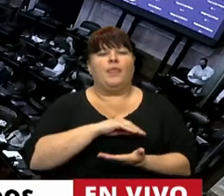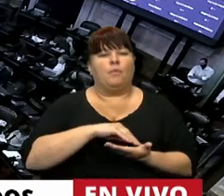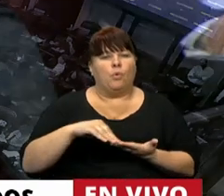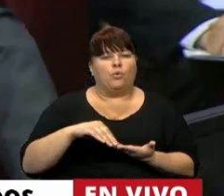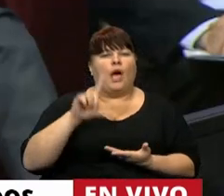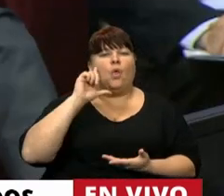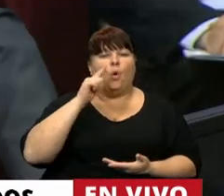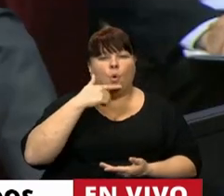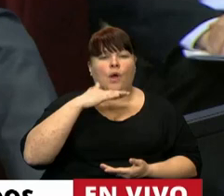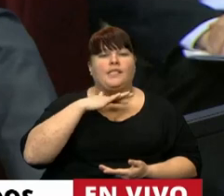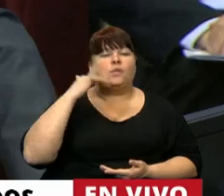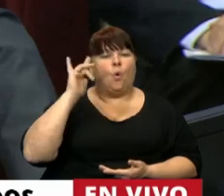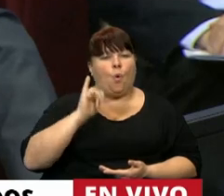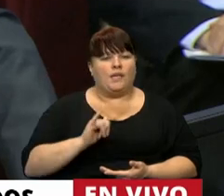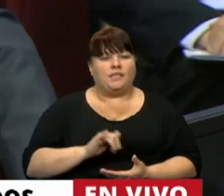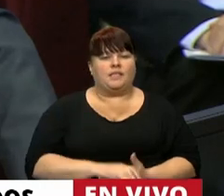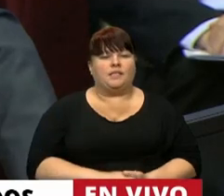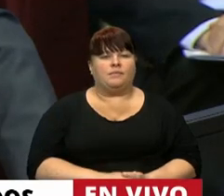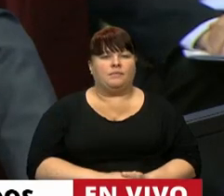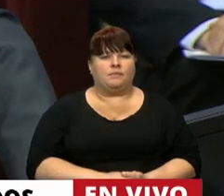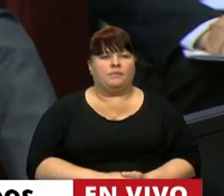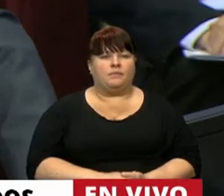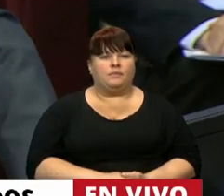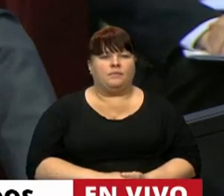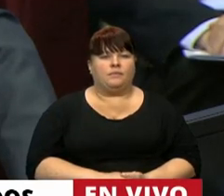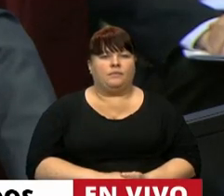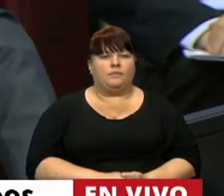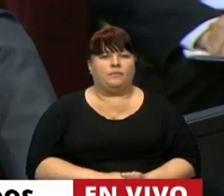Diputado Luis Alfredo Juez.